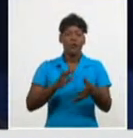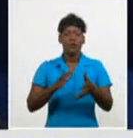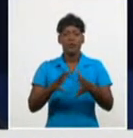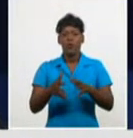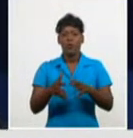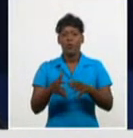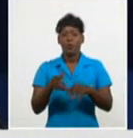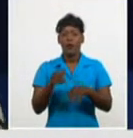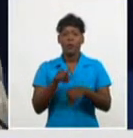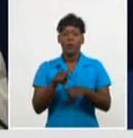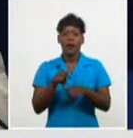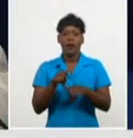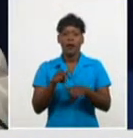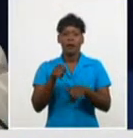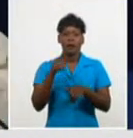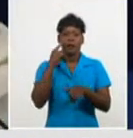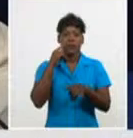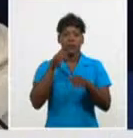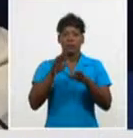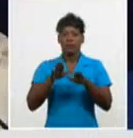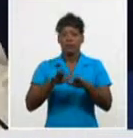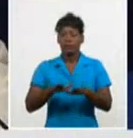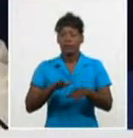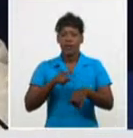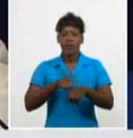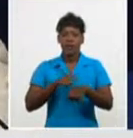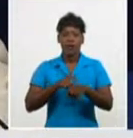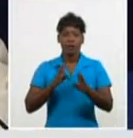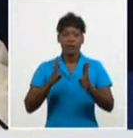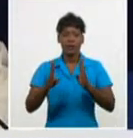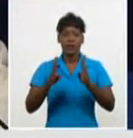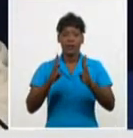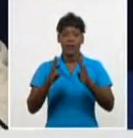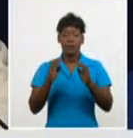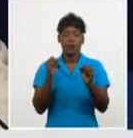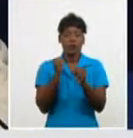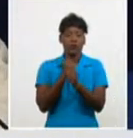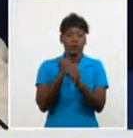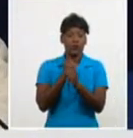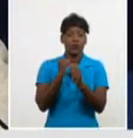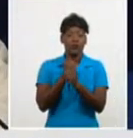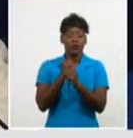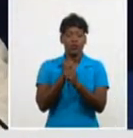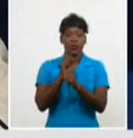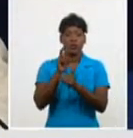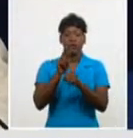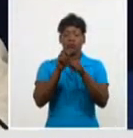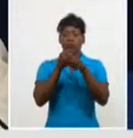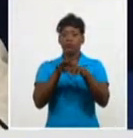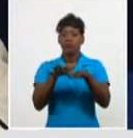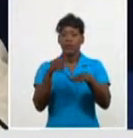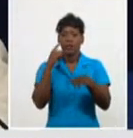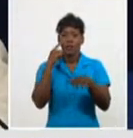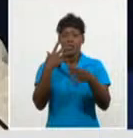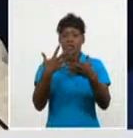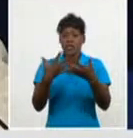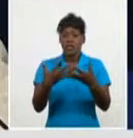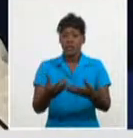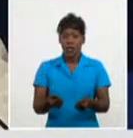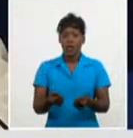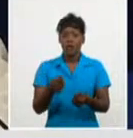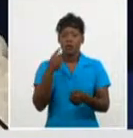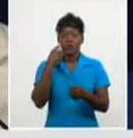estacional, en el cual en estos periodos de menor temperatura y clima seco, pues se